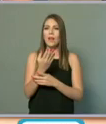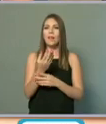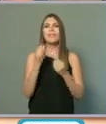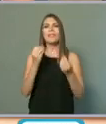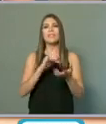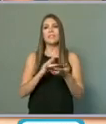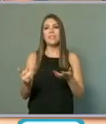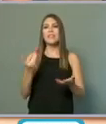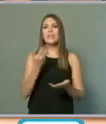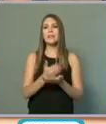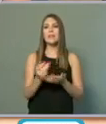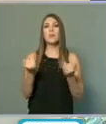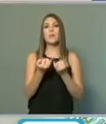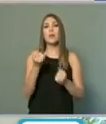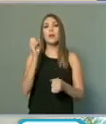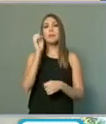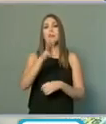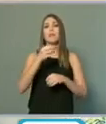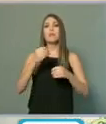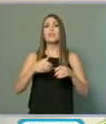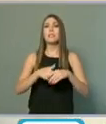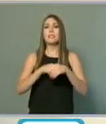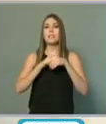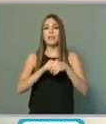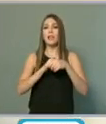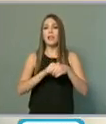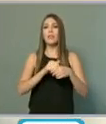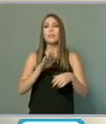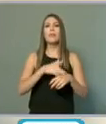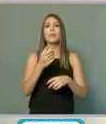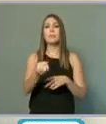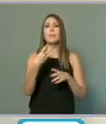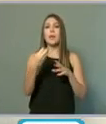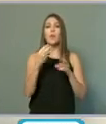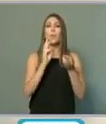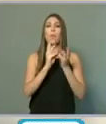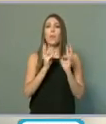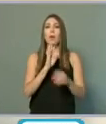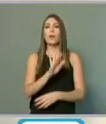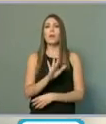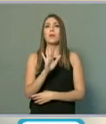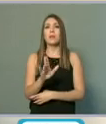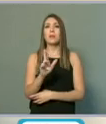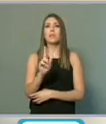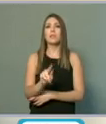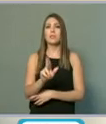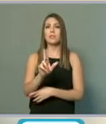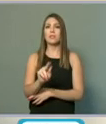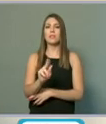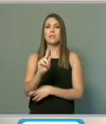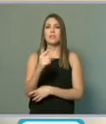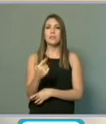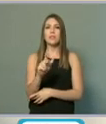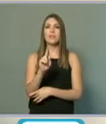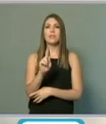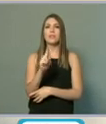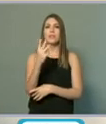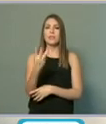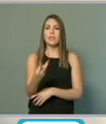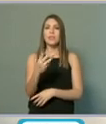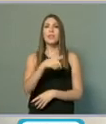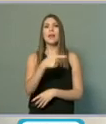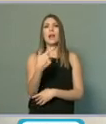mandar saludos, porque nos han estado escribiendo a nuestra línea de WhatsApp 55 80 80 87 83. Así que Gabriel de